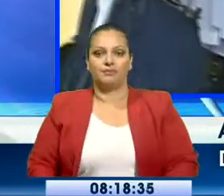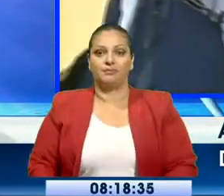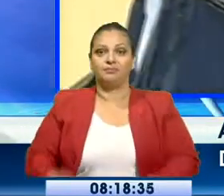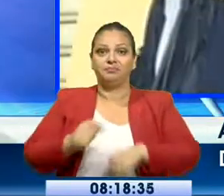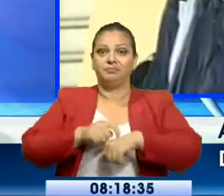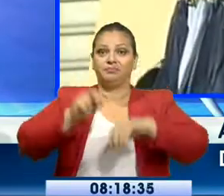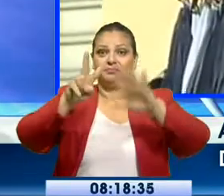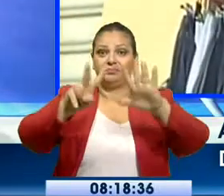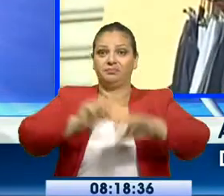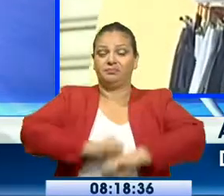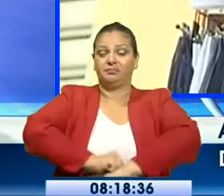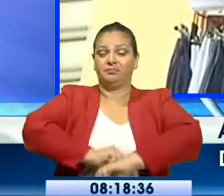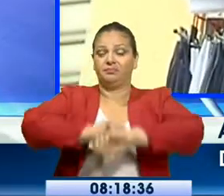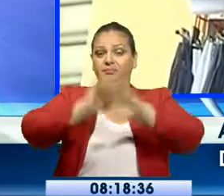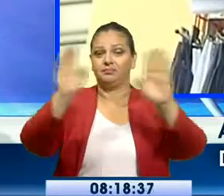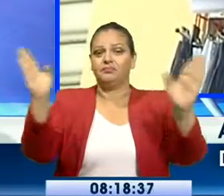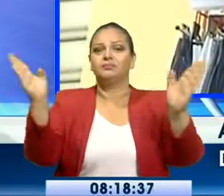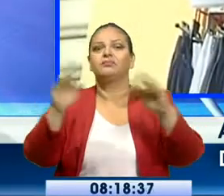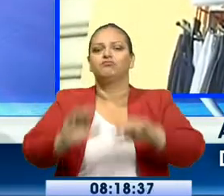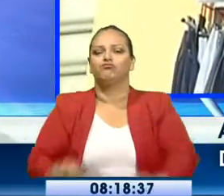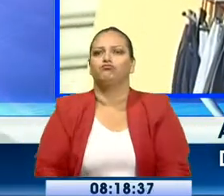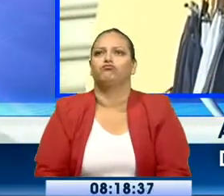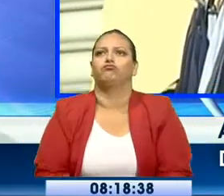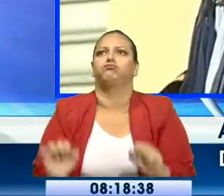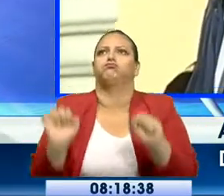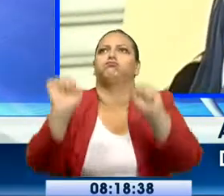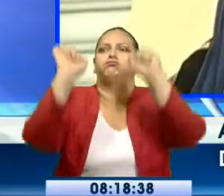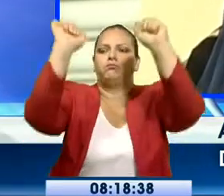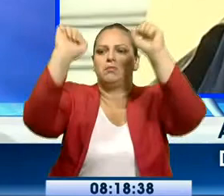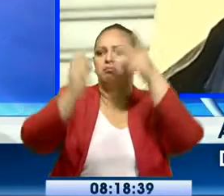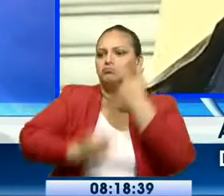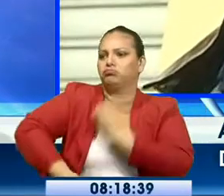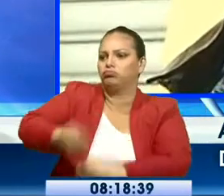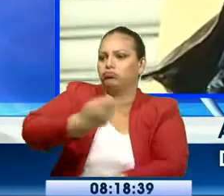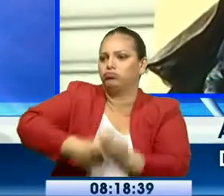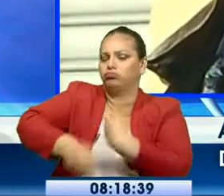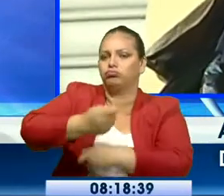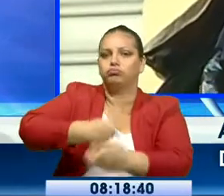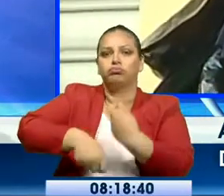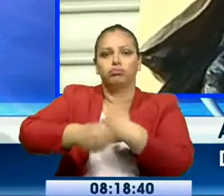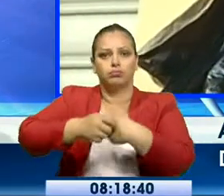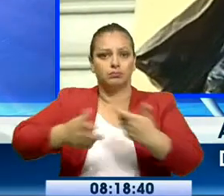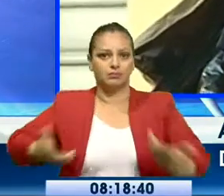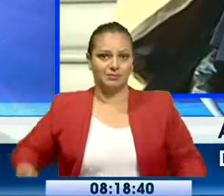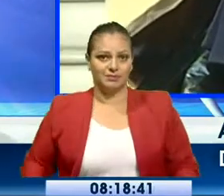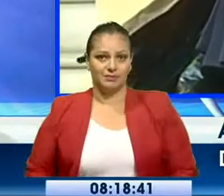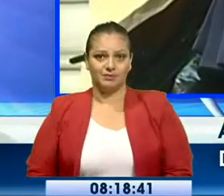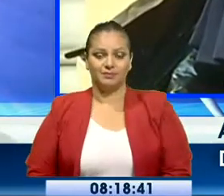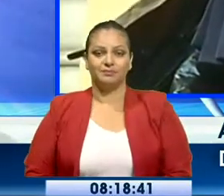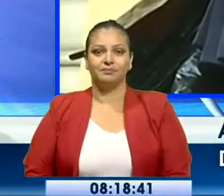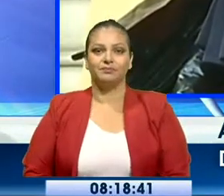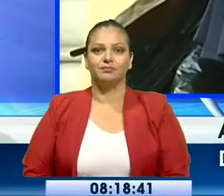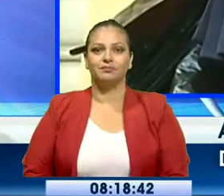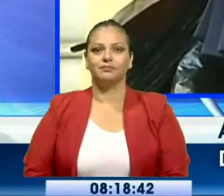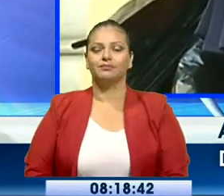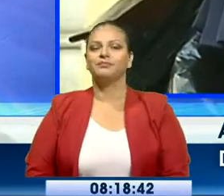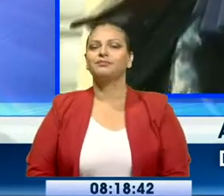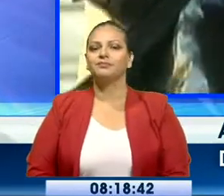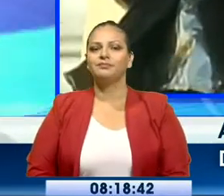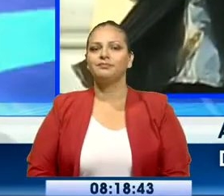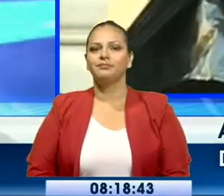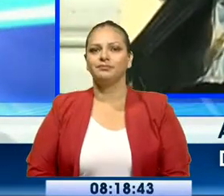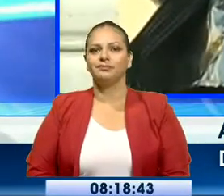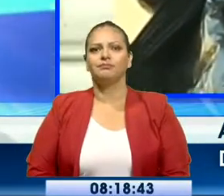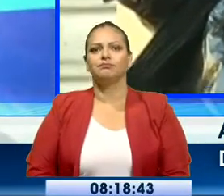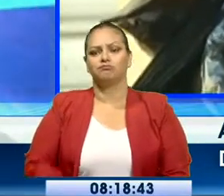verdad desde las siete de la mañana el que madruga dios ayude en la primera ventana billy y